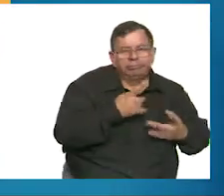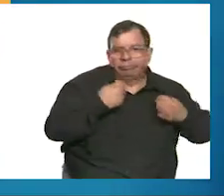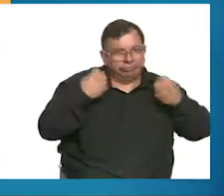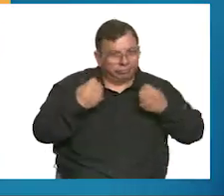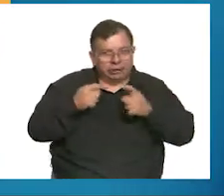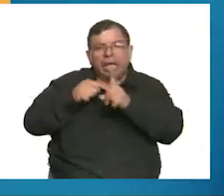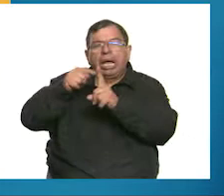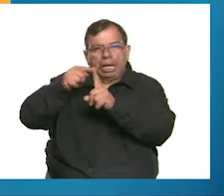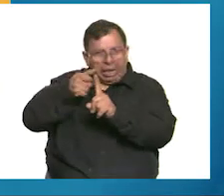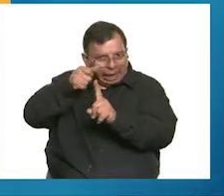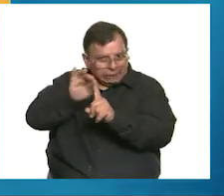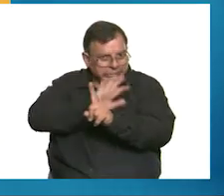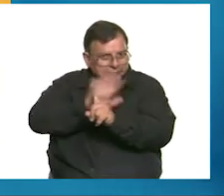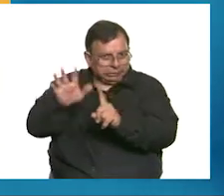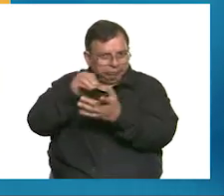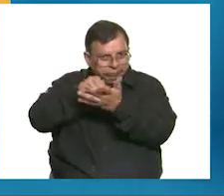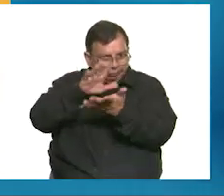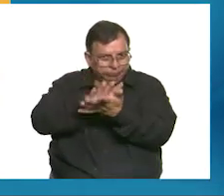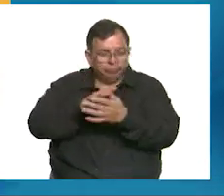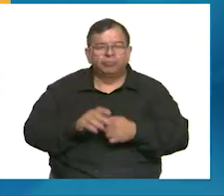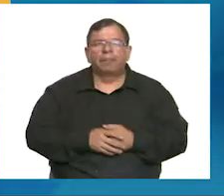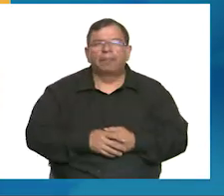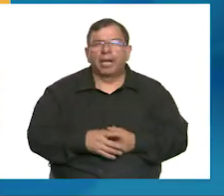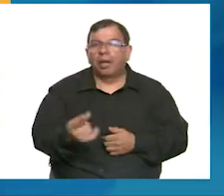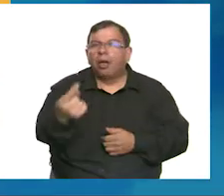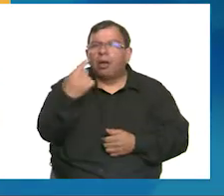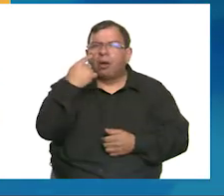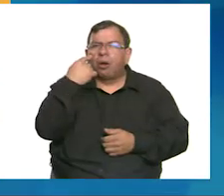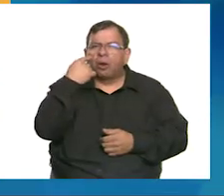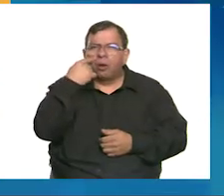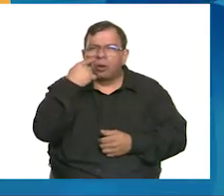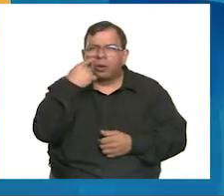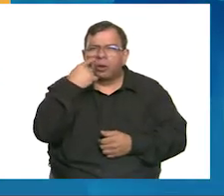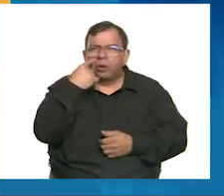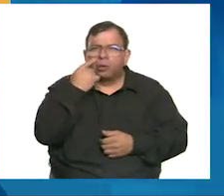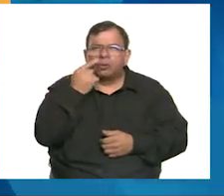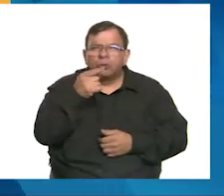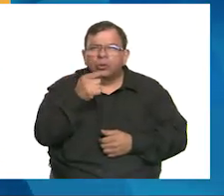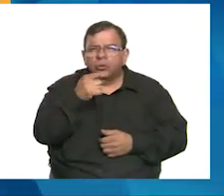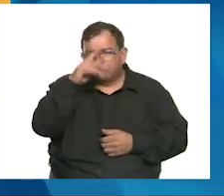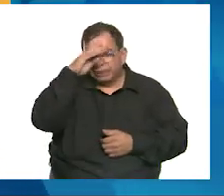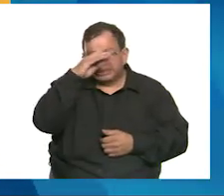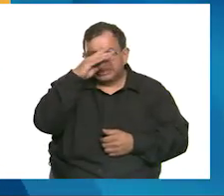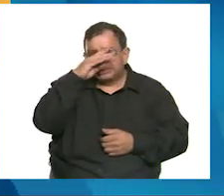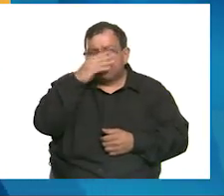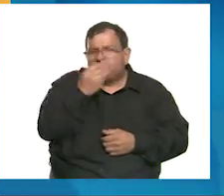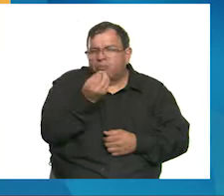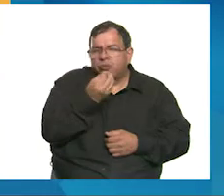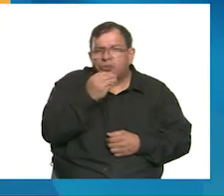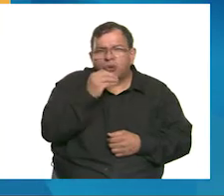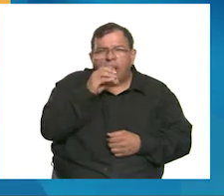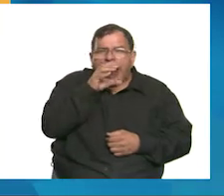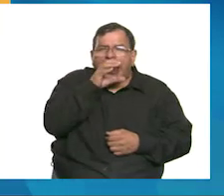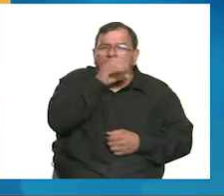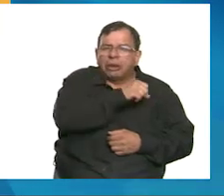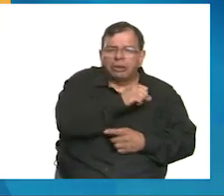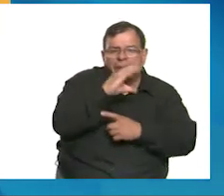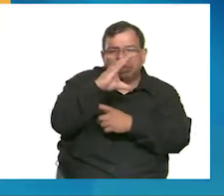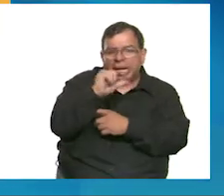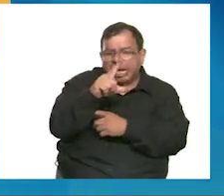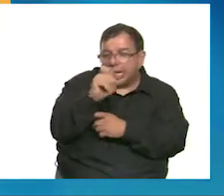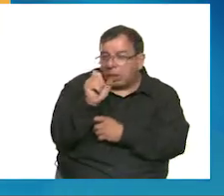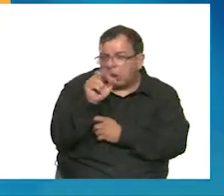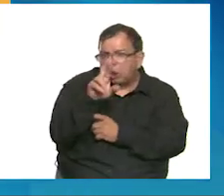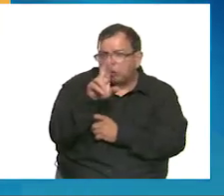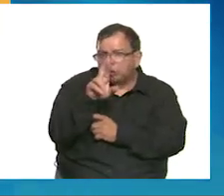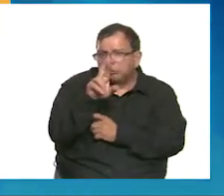caliente. Pero fíjense lo que dije. Dije, a lo mejor piensas que hace mucho calor. Calor es otra palabra que a lo